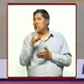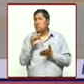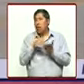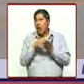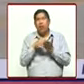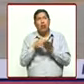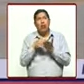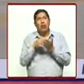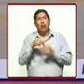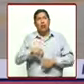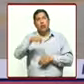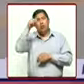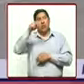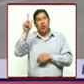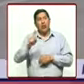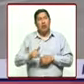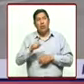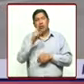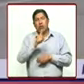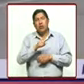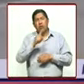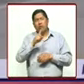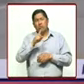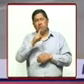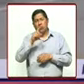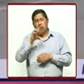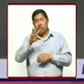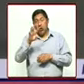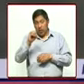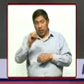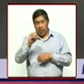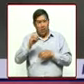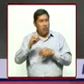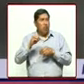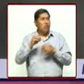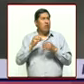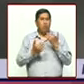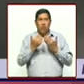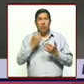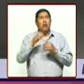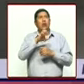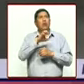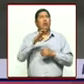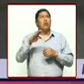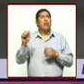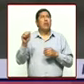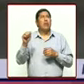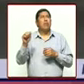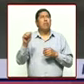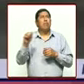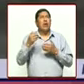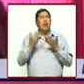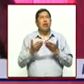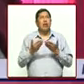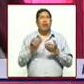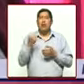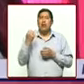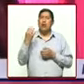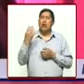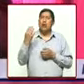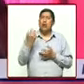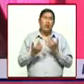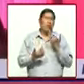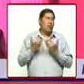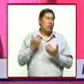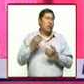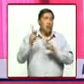1.000, en Norte La Paz 141 focos de calor, en Cochabamba se está registrando 14 focos